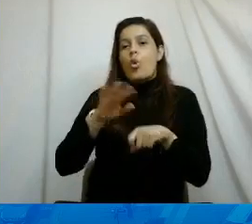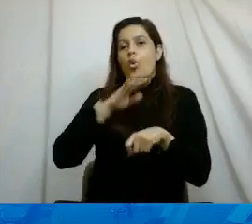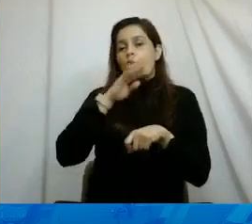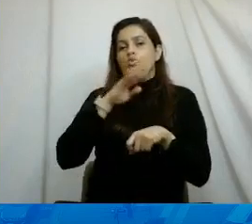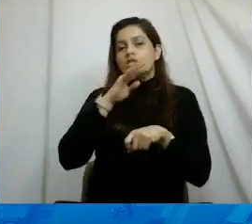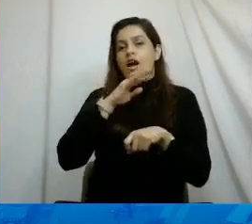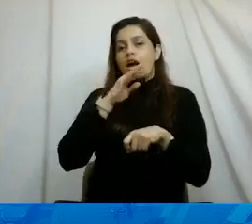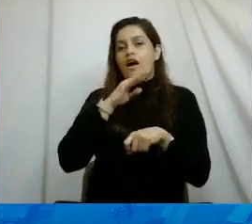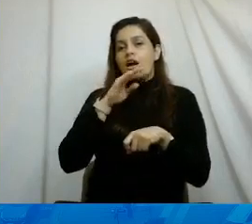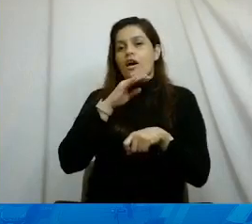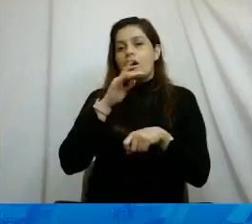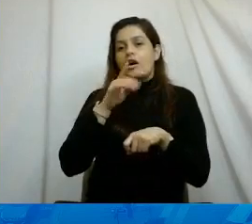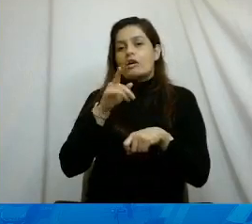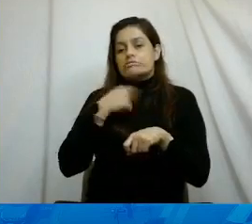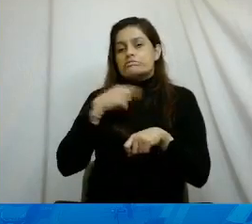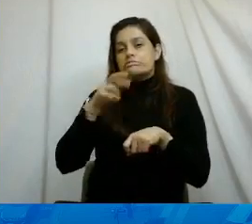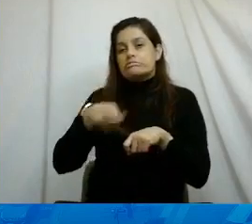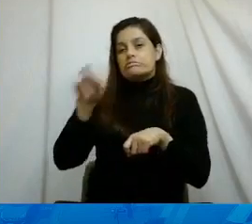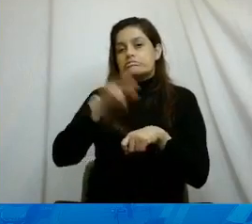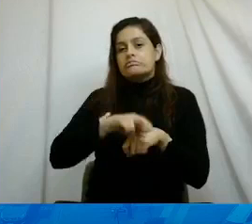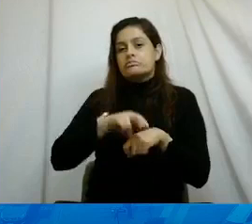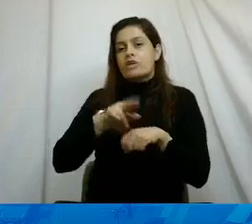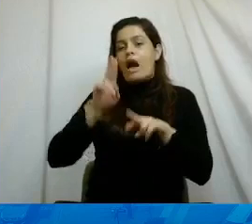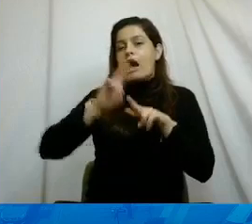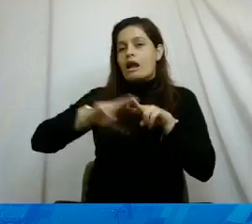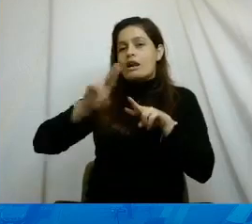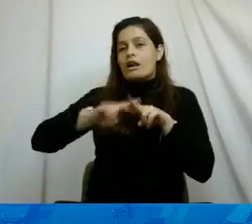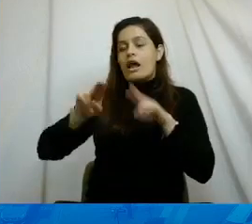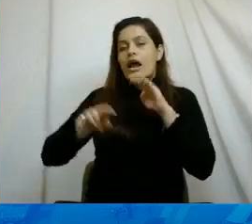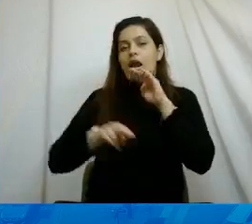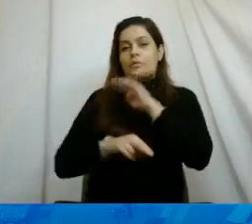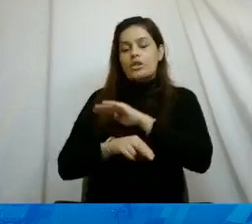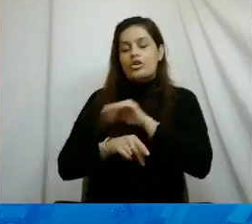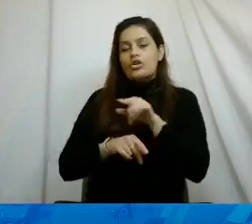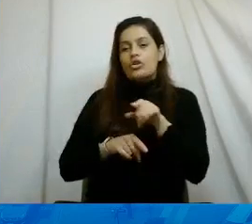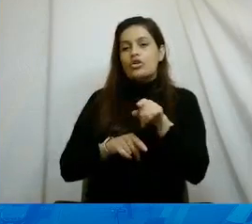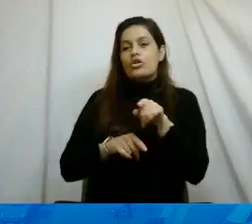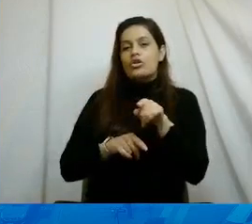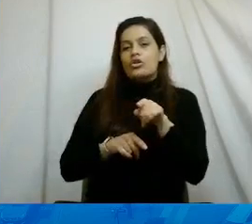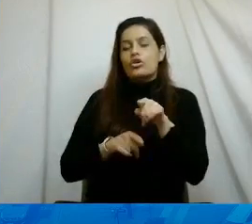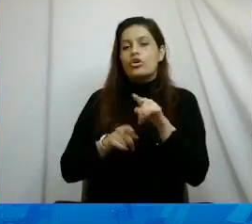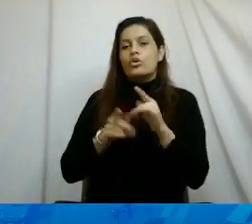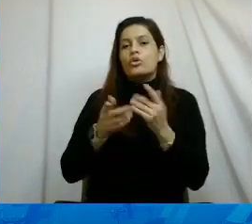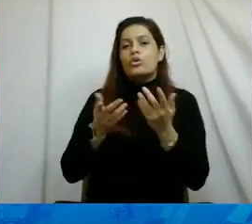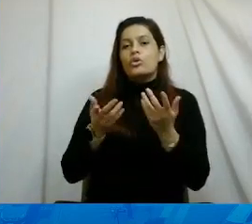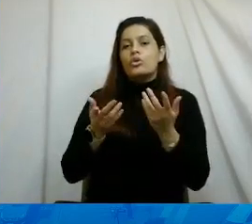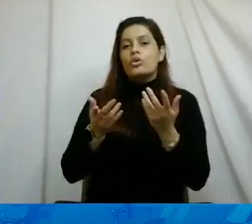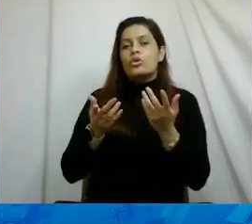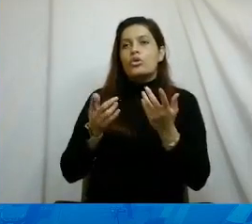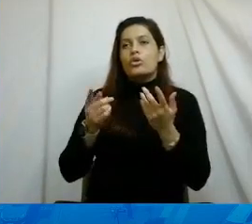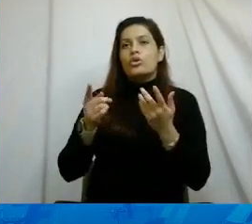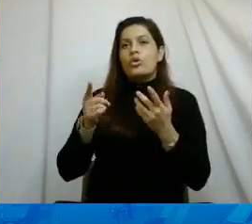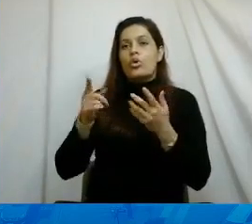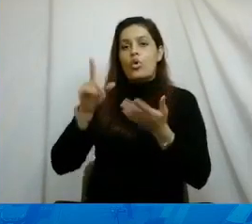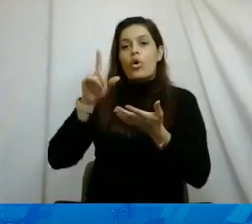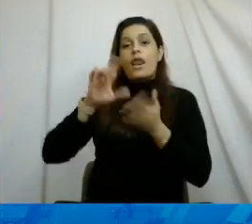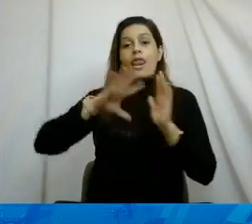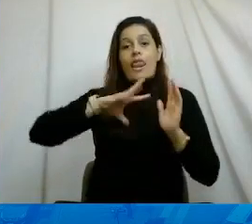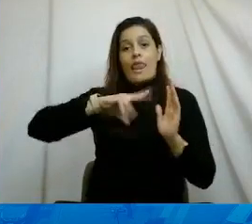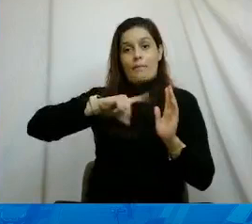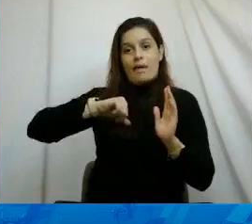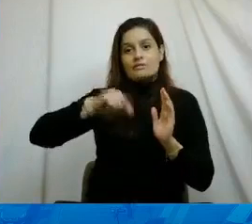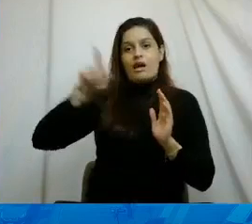y voy a ser majadero en este punto, hay que arreglarlo rápido porque es hermosa la plaza y es un lugar donde se puede